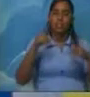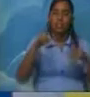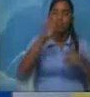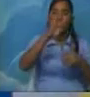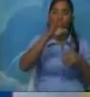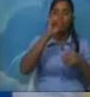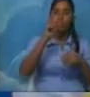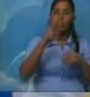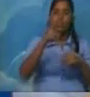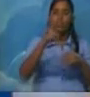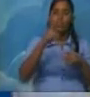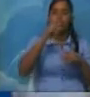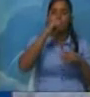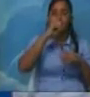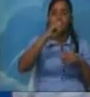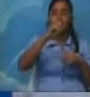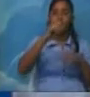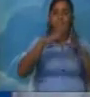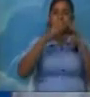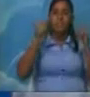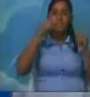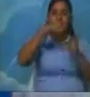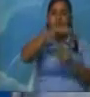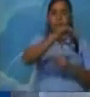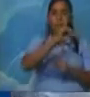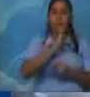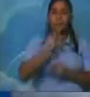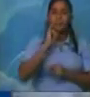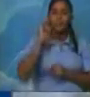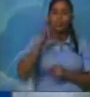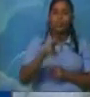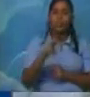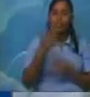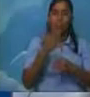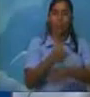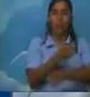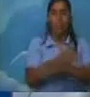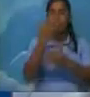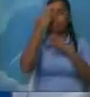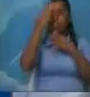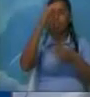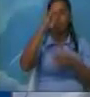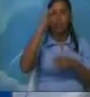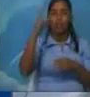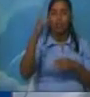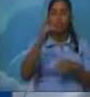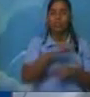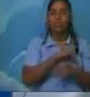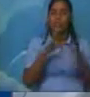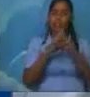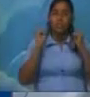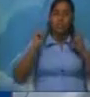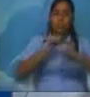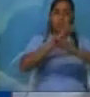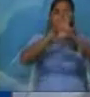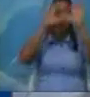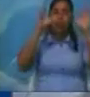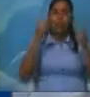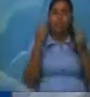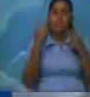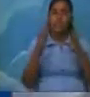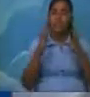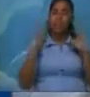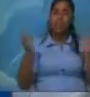40 años quizás el pueblo de Israel nunca le agradeció nunca le agradeció a Dios de ese milagro tan grande